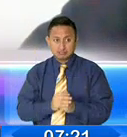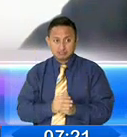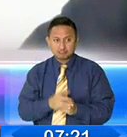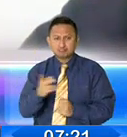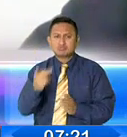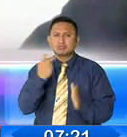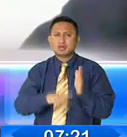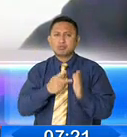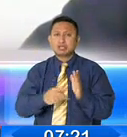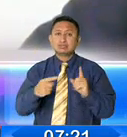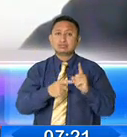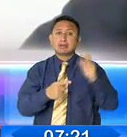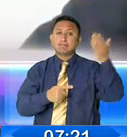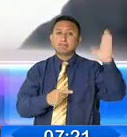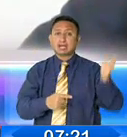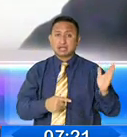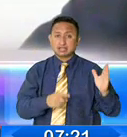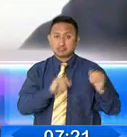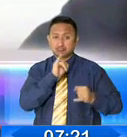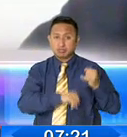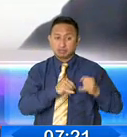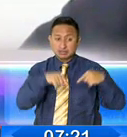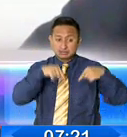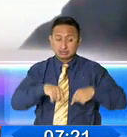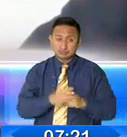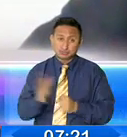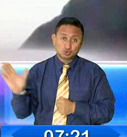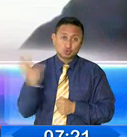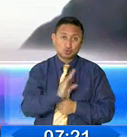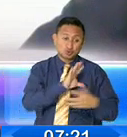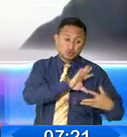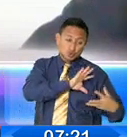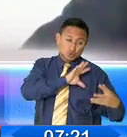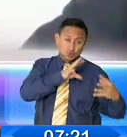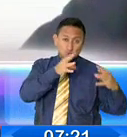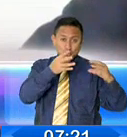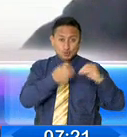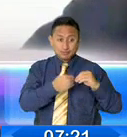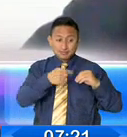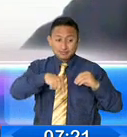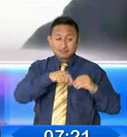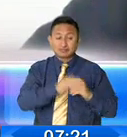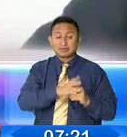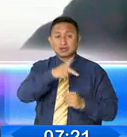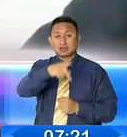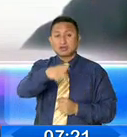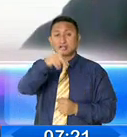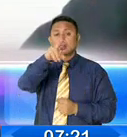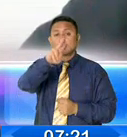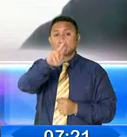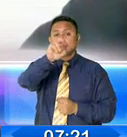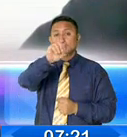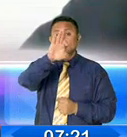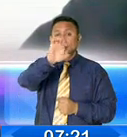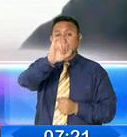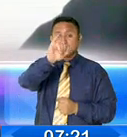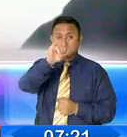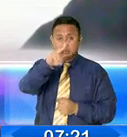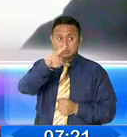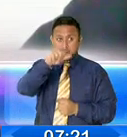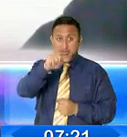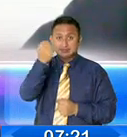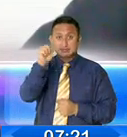variante? Es que han mutado en su proteína S. Esta es la proteína que se clava a las células, se hace